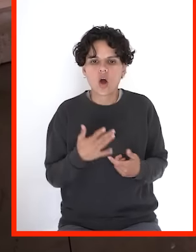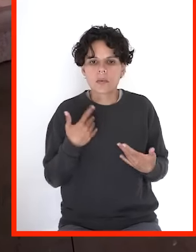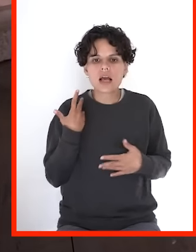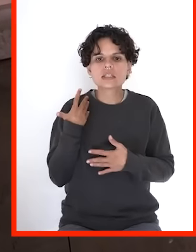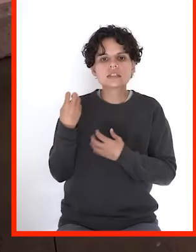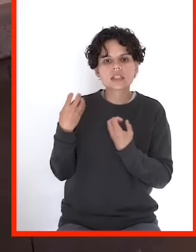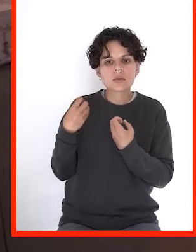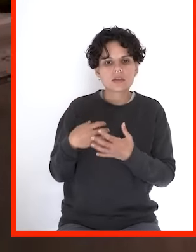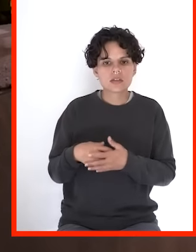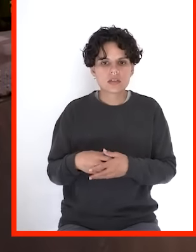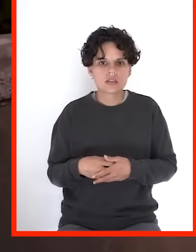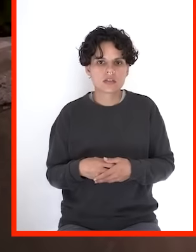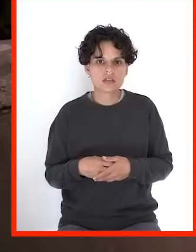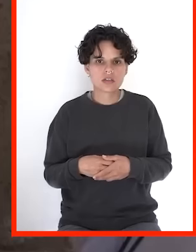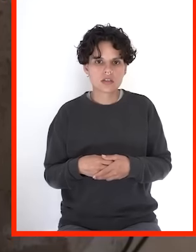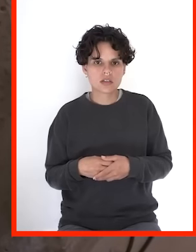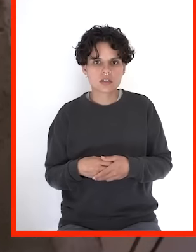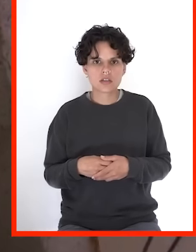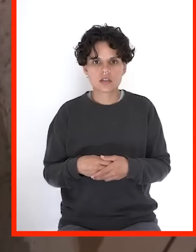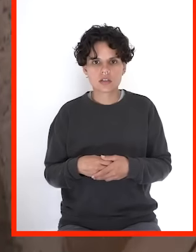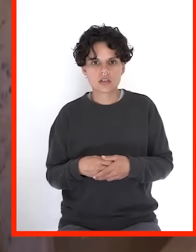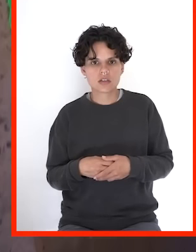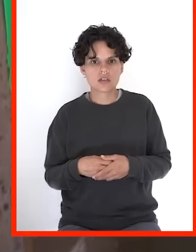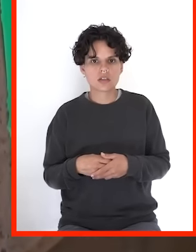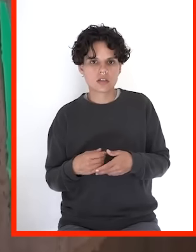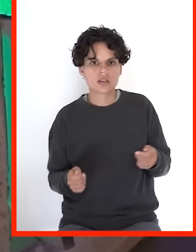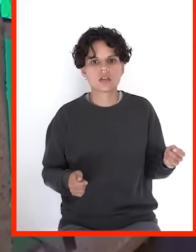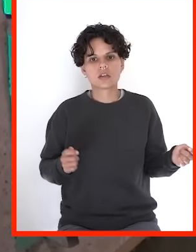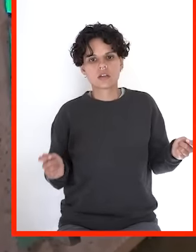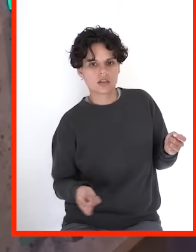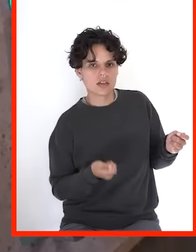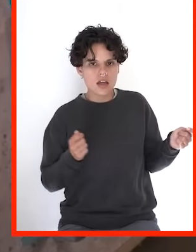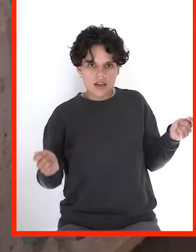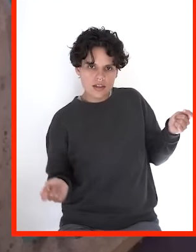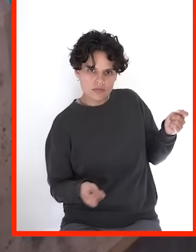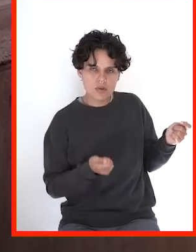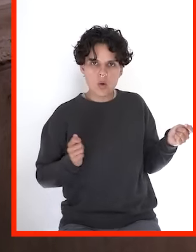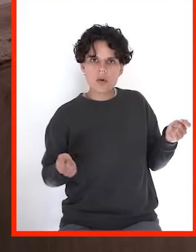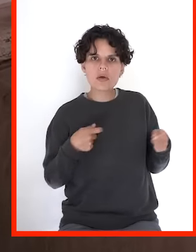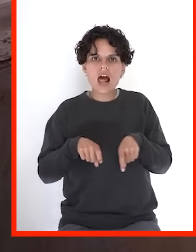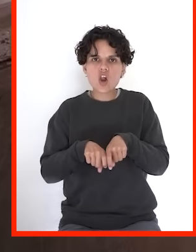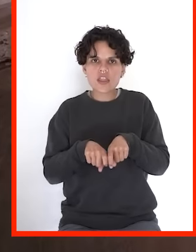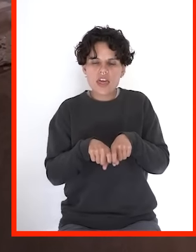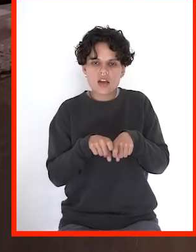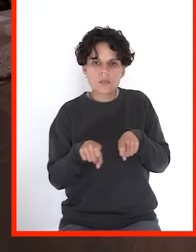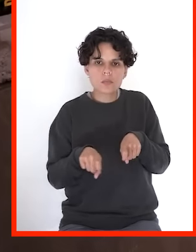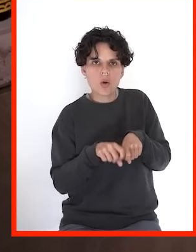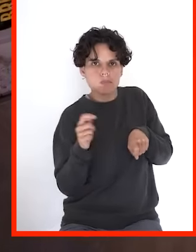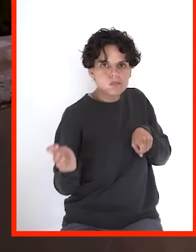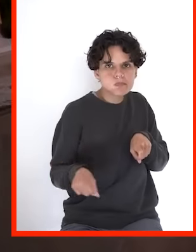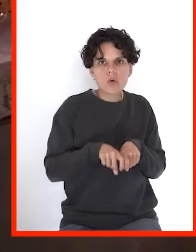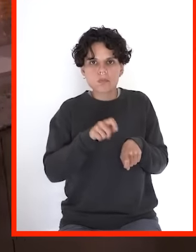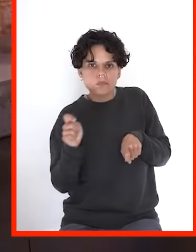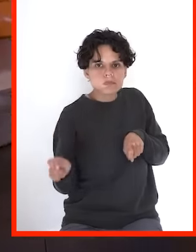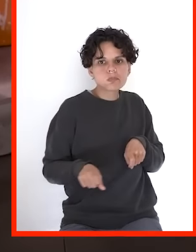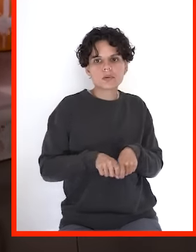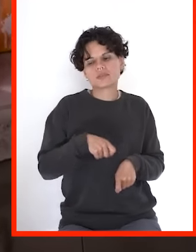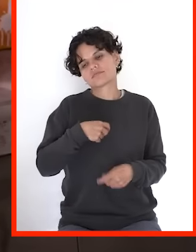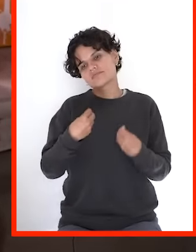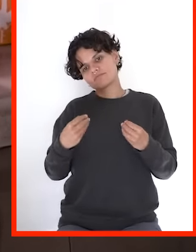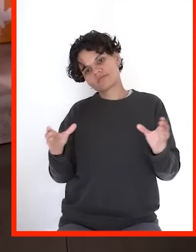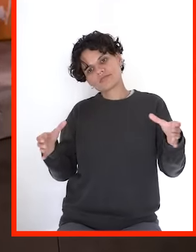Ahí, ya. Y le metí rodilla para adentro, como que te choque la otra rodilla. Pum. Tum, ¡ay, tiene paso! ¡Cacha! ¡Cacha! Oye,